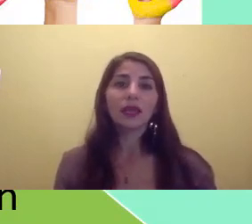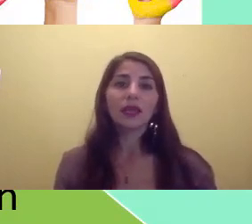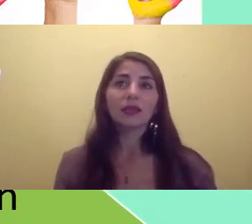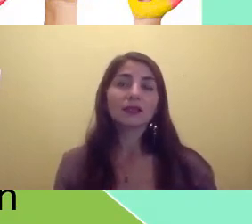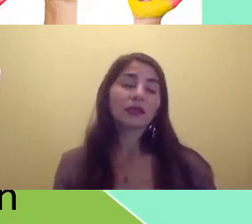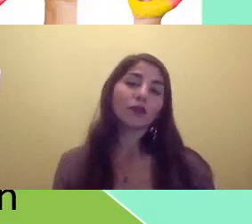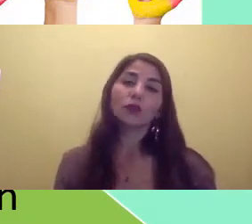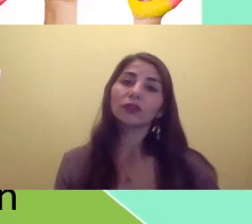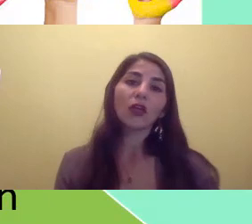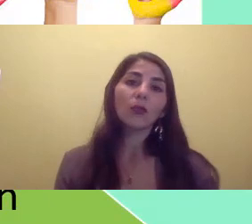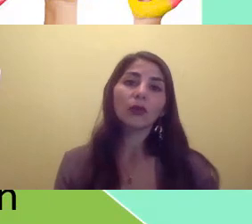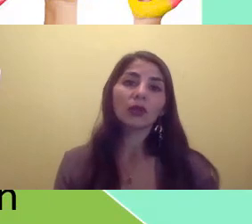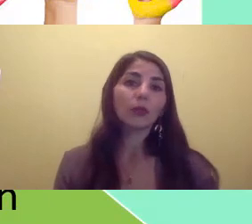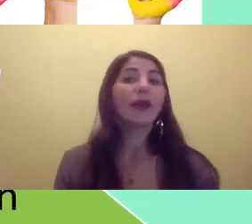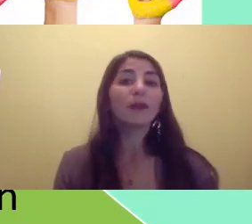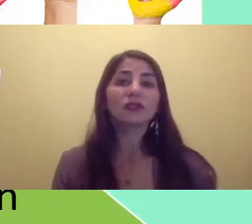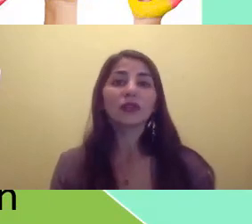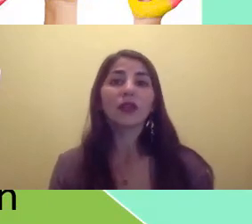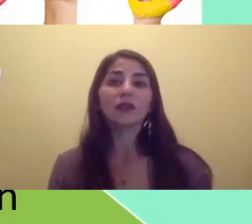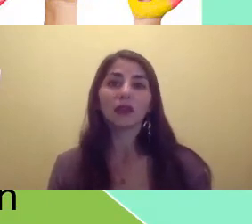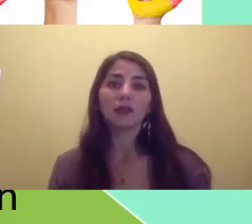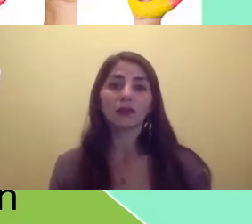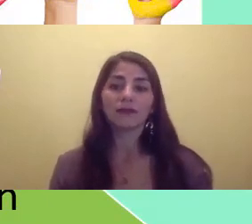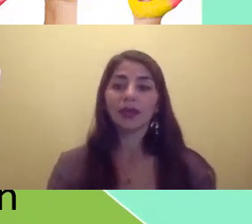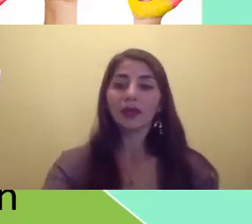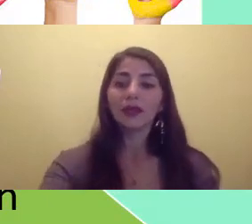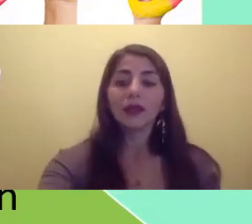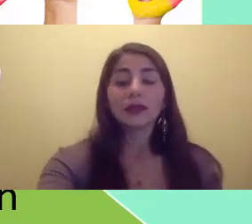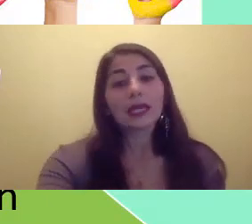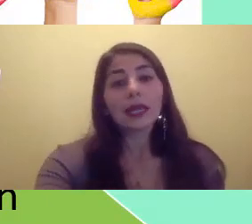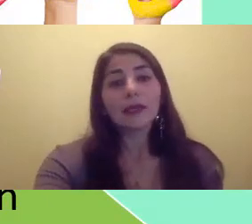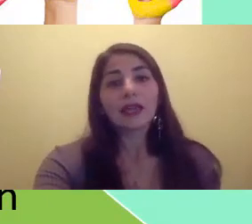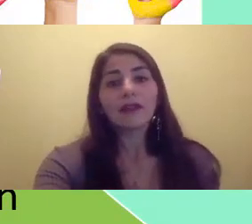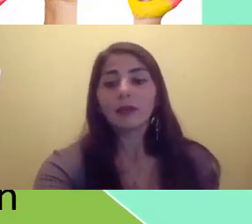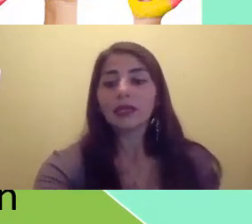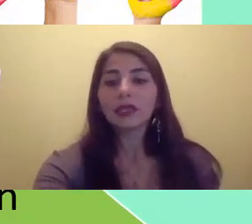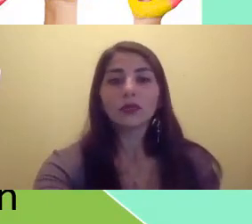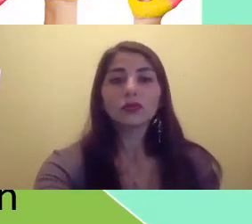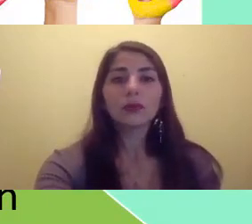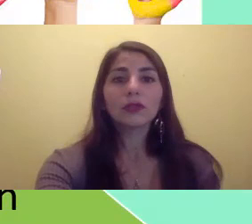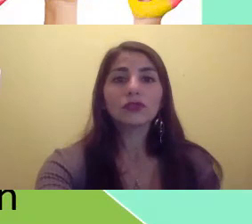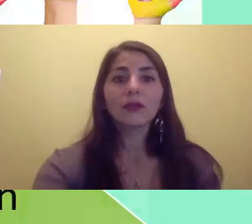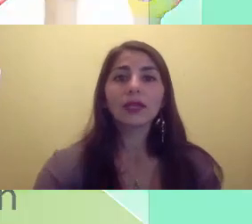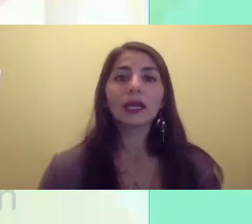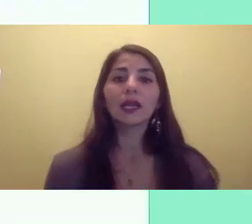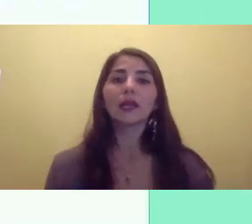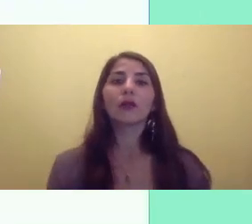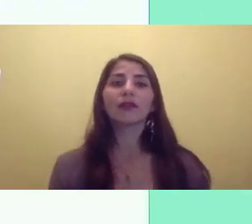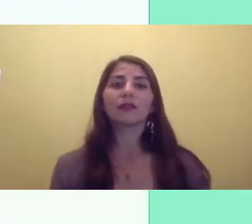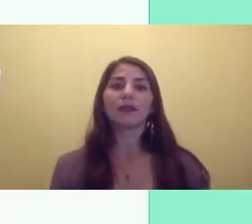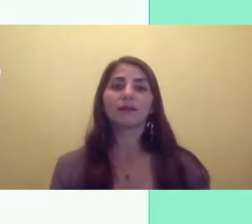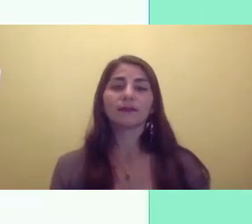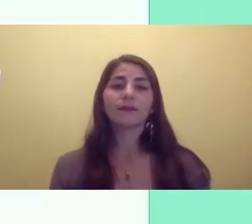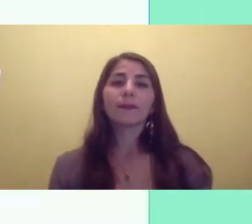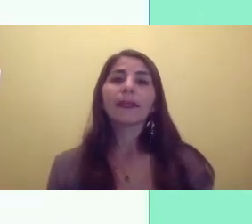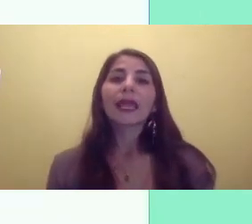veces se siente frustrado porque pocas personas lo entienden, ¿ya? Ya que lamentablemente no muchas personas manejan la lengua